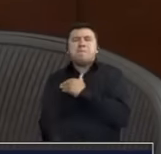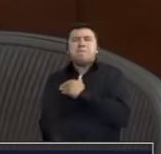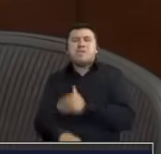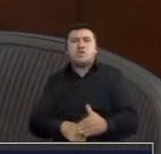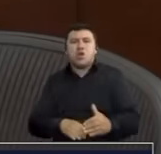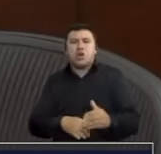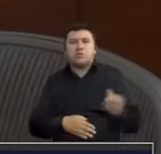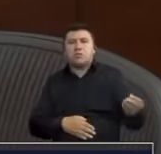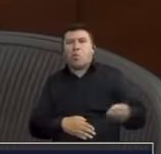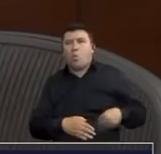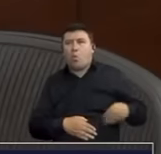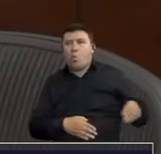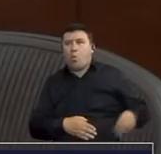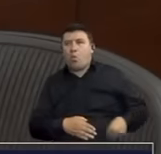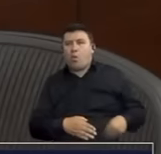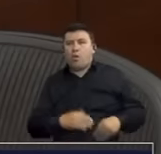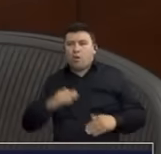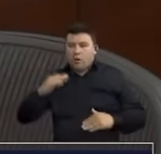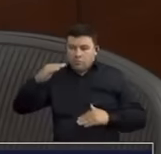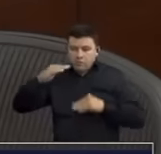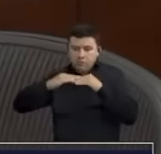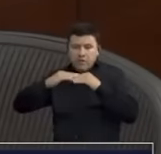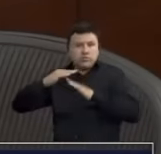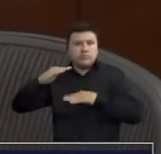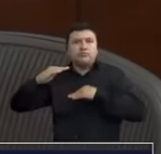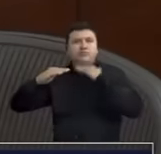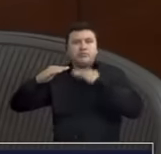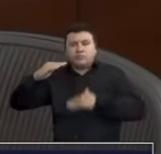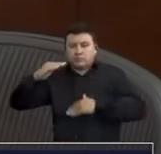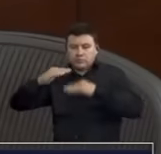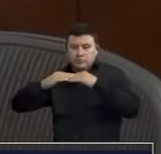entraron irregularmente violando los topes de la campaña.